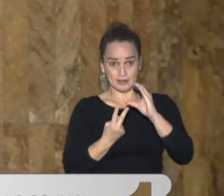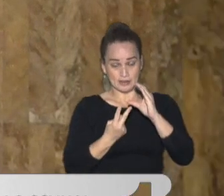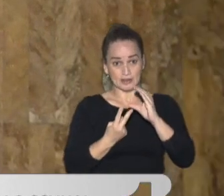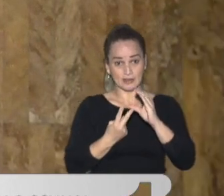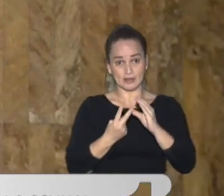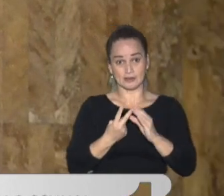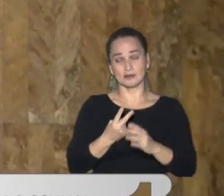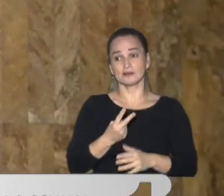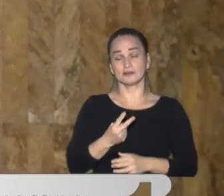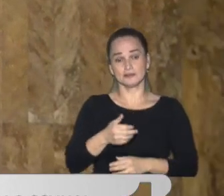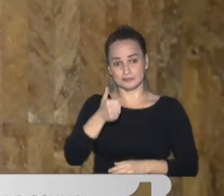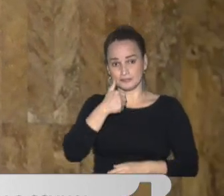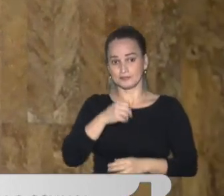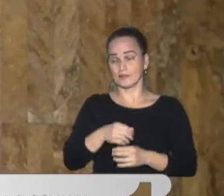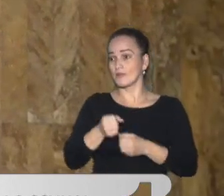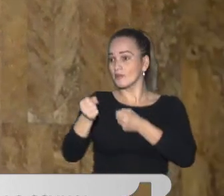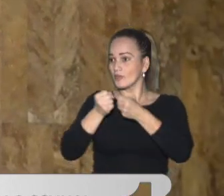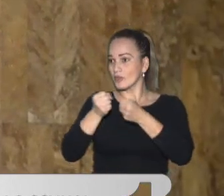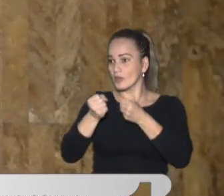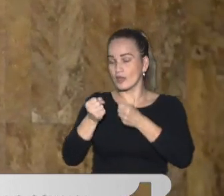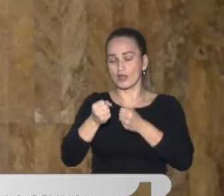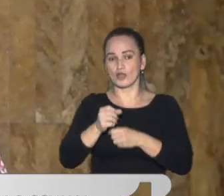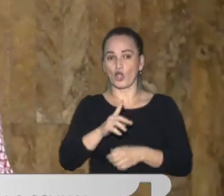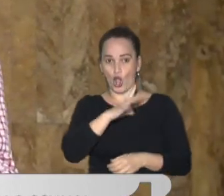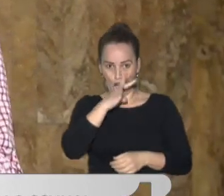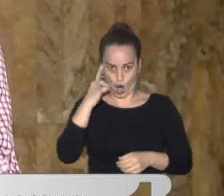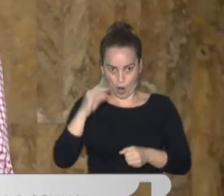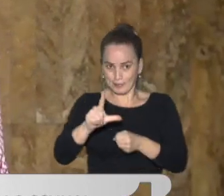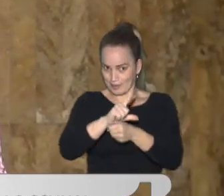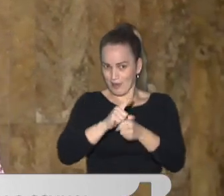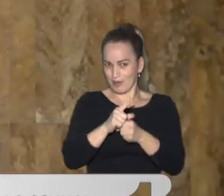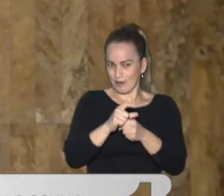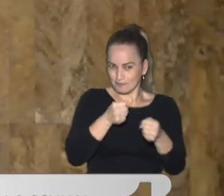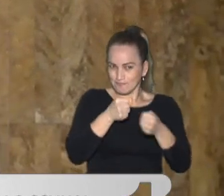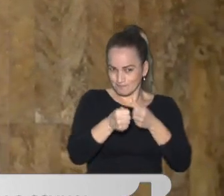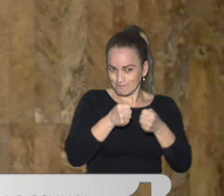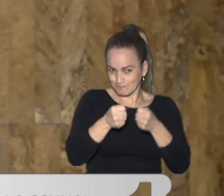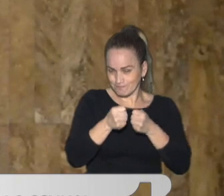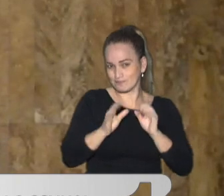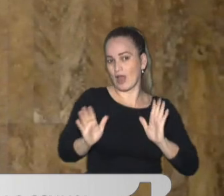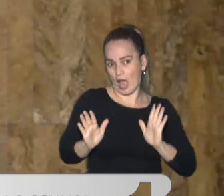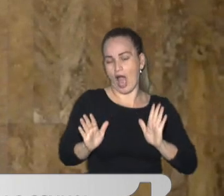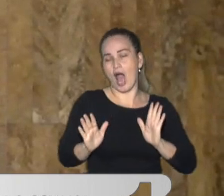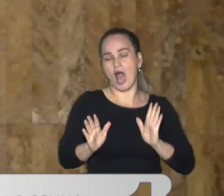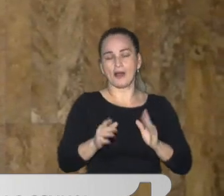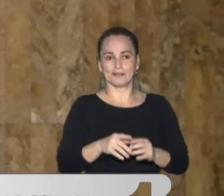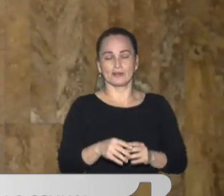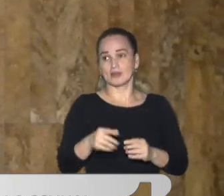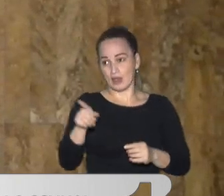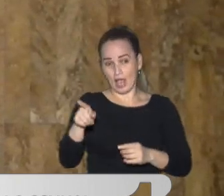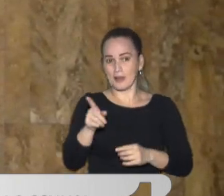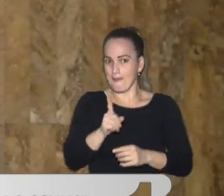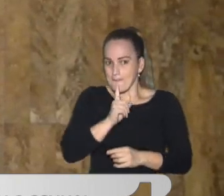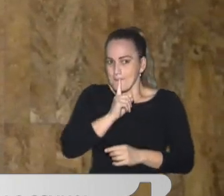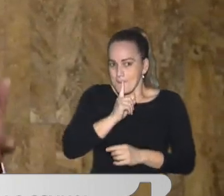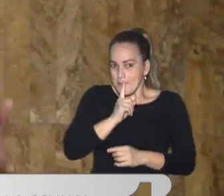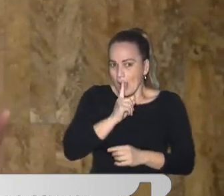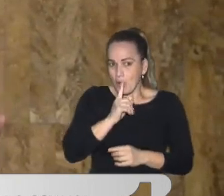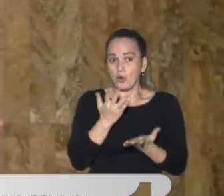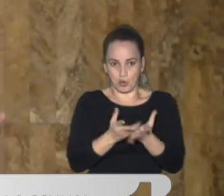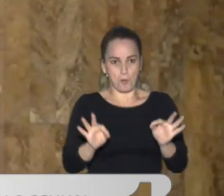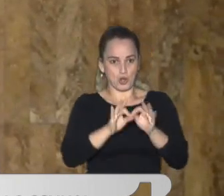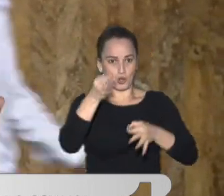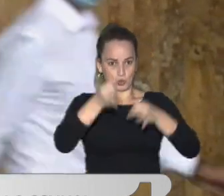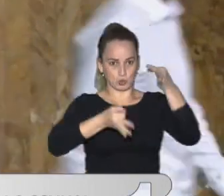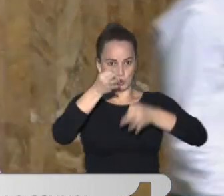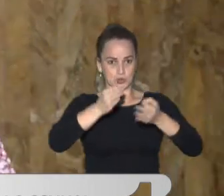Freddy Cuellar y dijo que, aunque no quiso hablar en cámara, dijo que confía en que la justicia resuelva pronto este caso y él